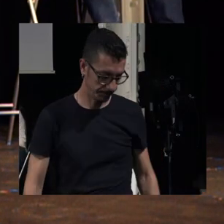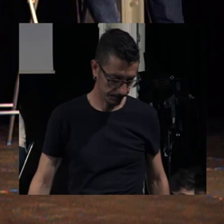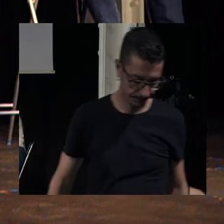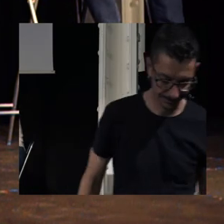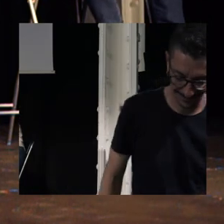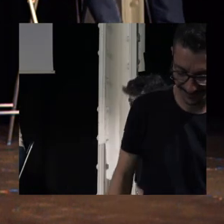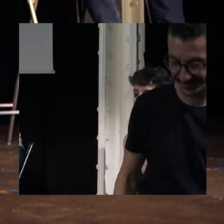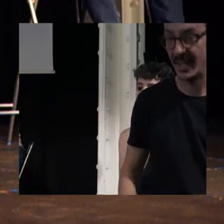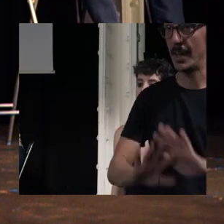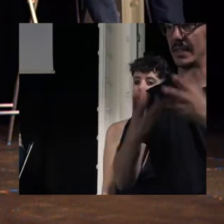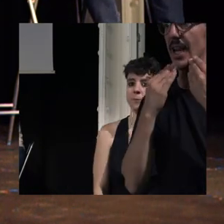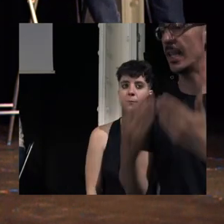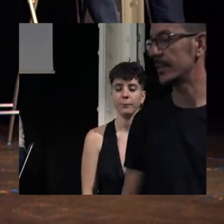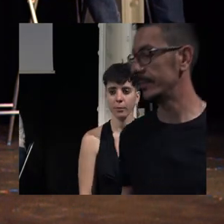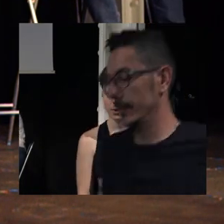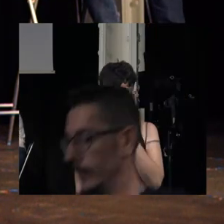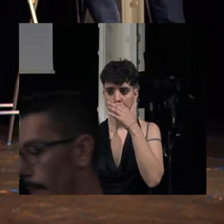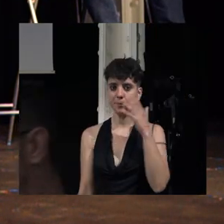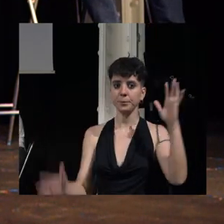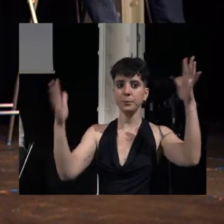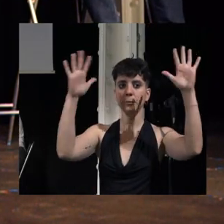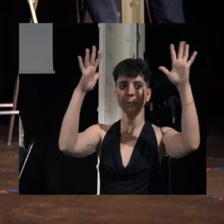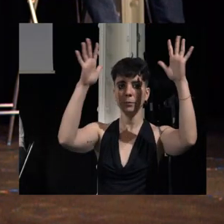Y nada más, gracias.